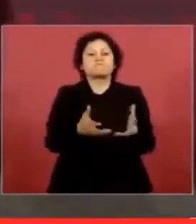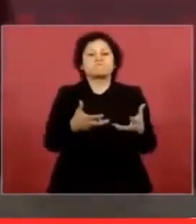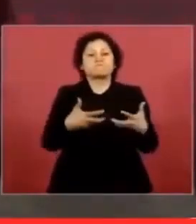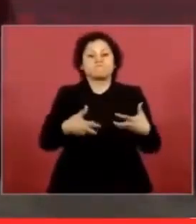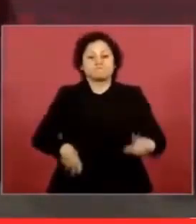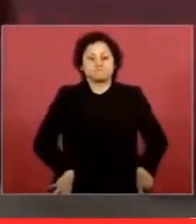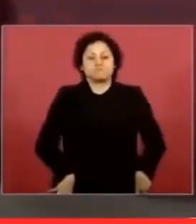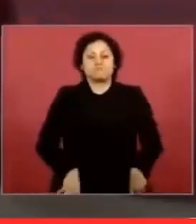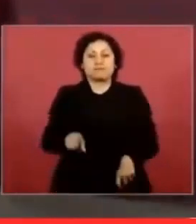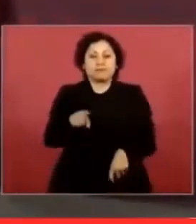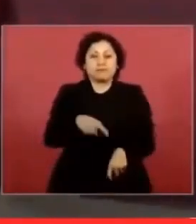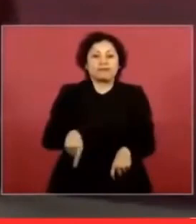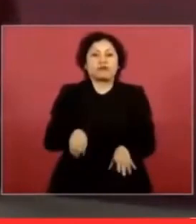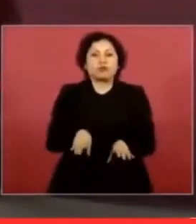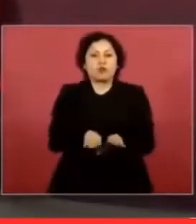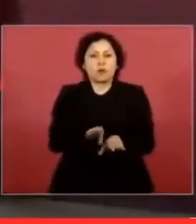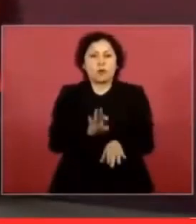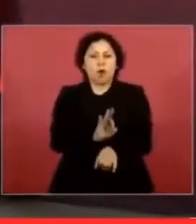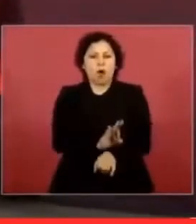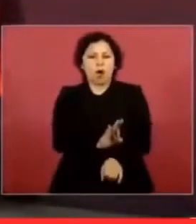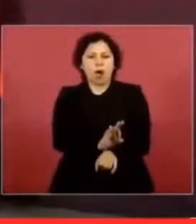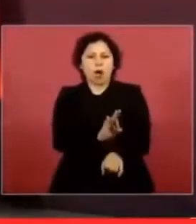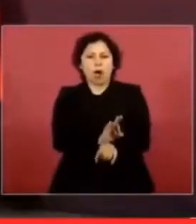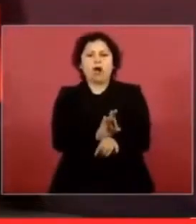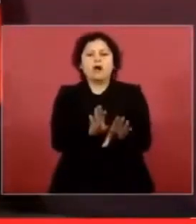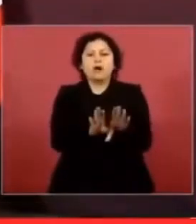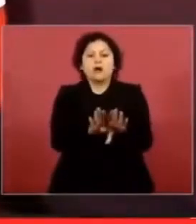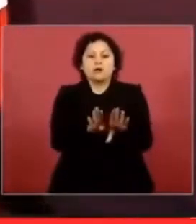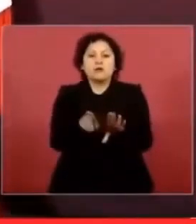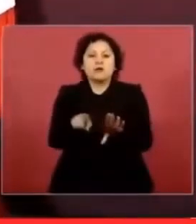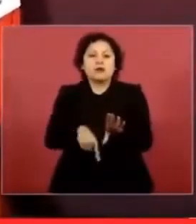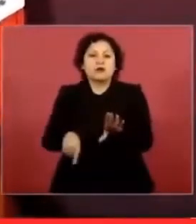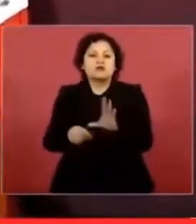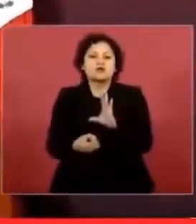organismos fachadas,